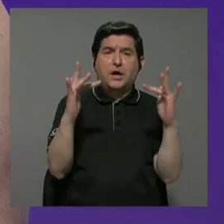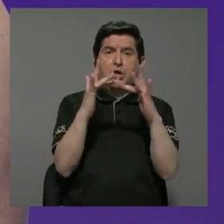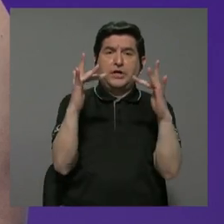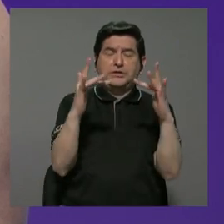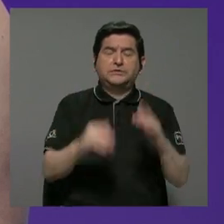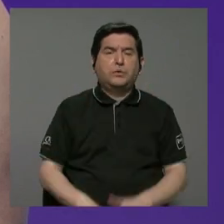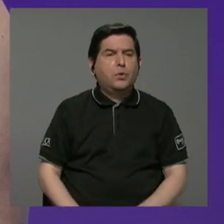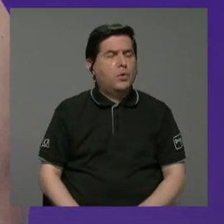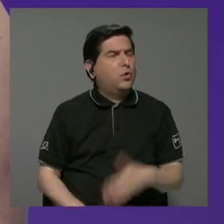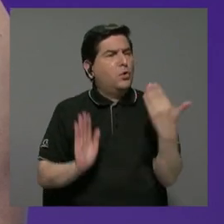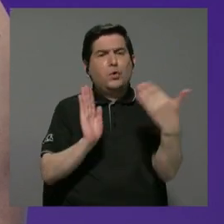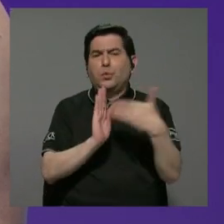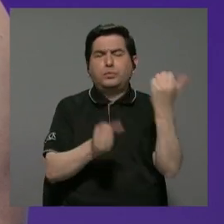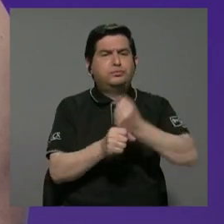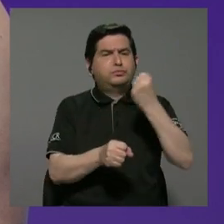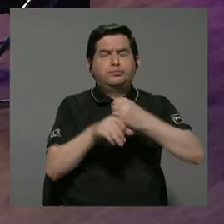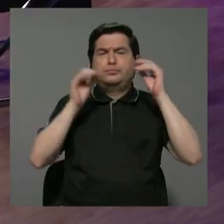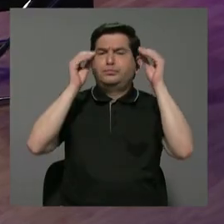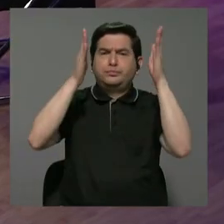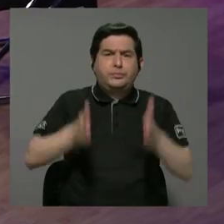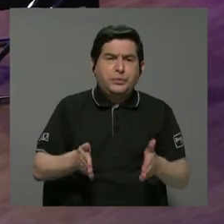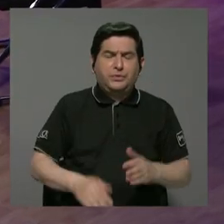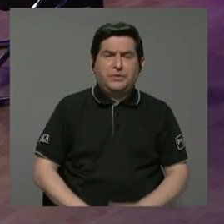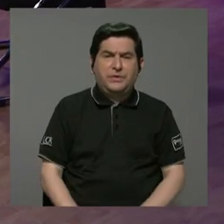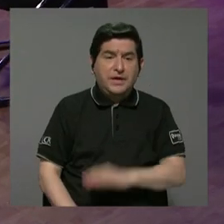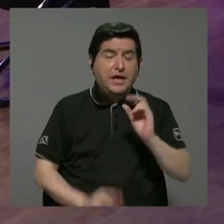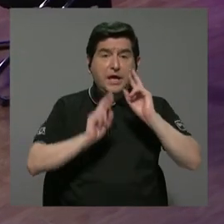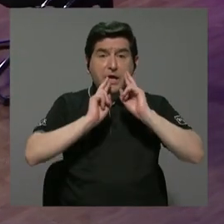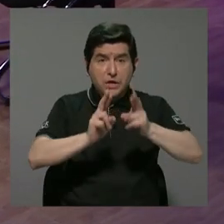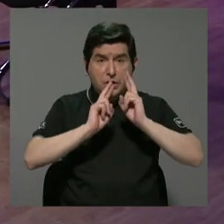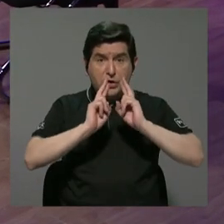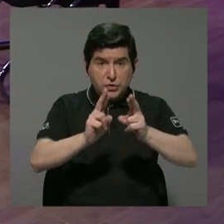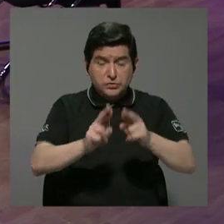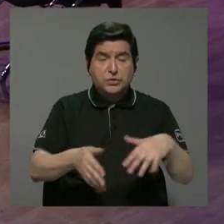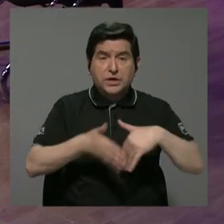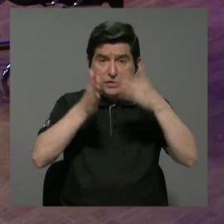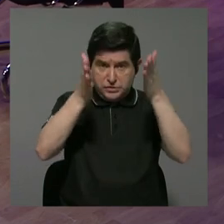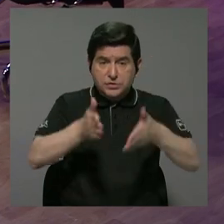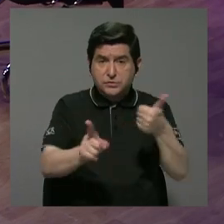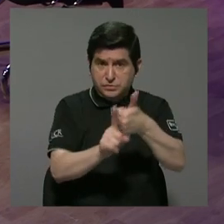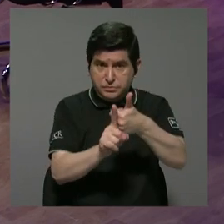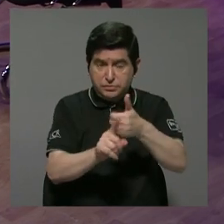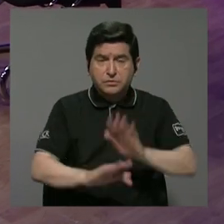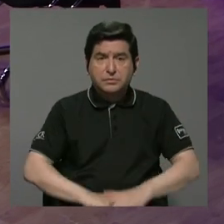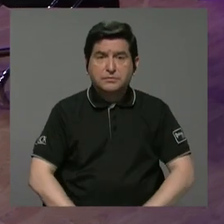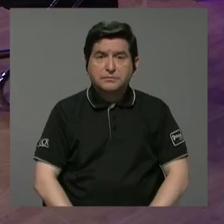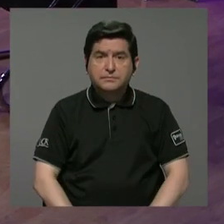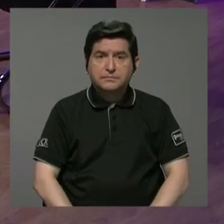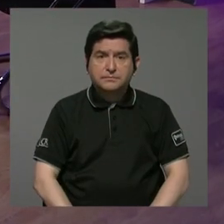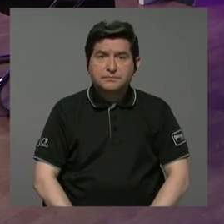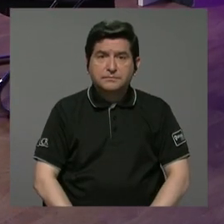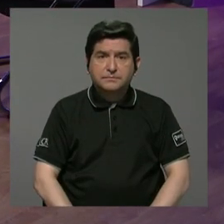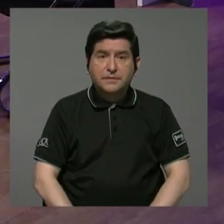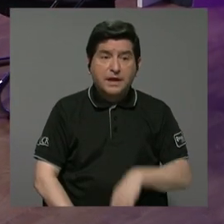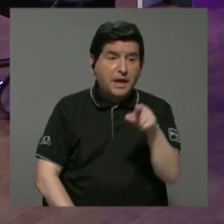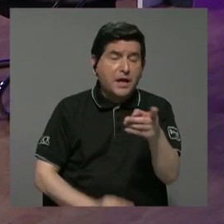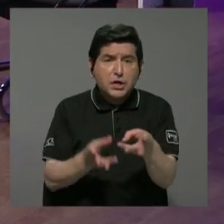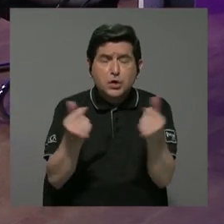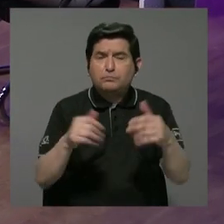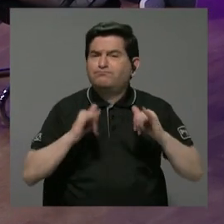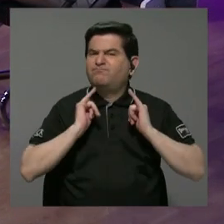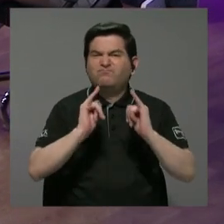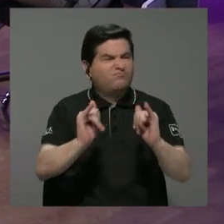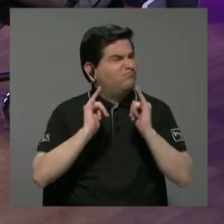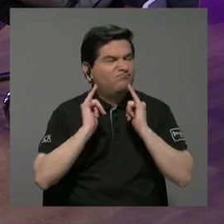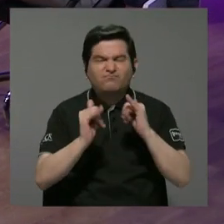afectaron muchísimo las labores docentes, las labores y los resultados para las y los estudiantes. Eso generó